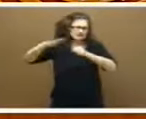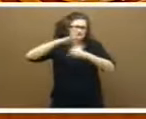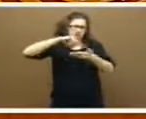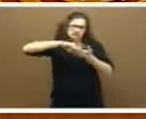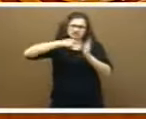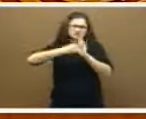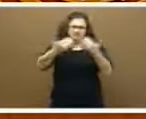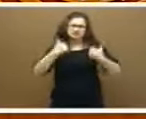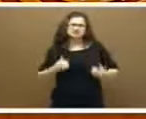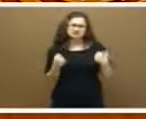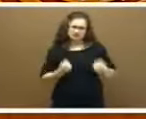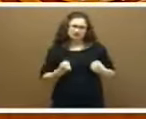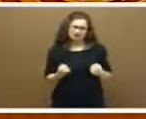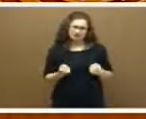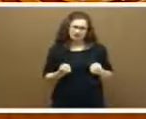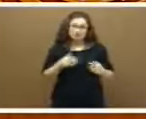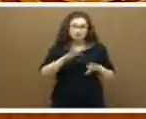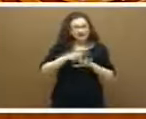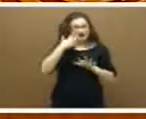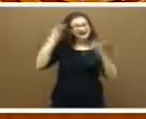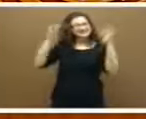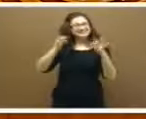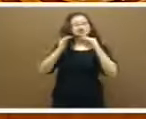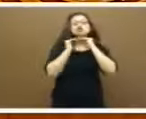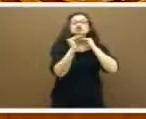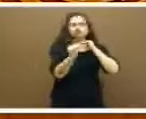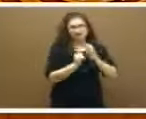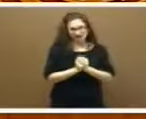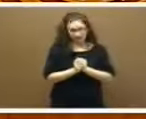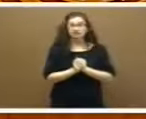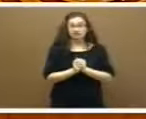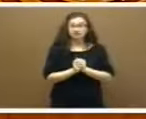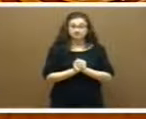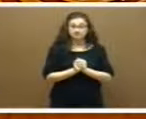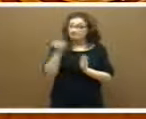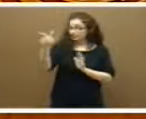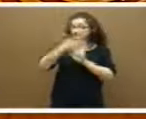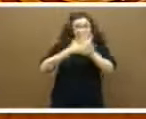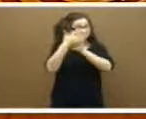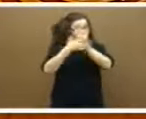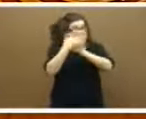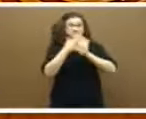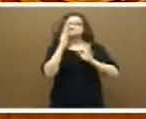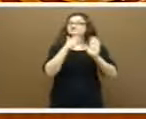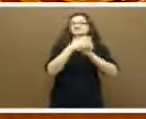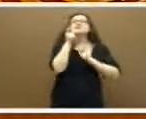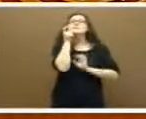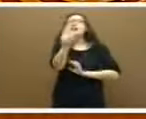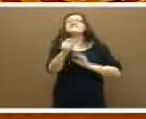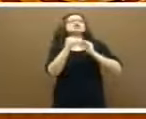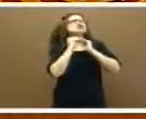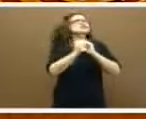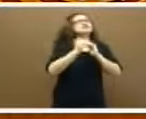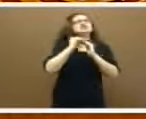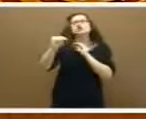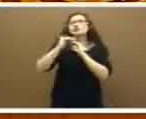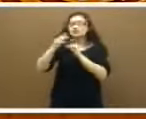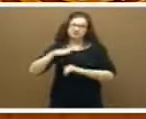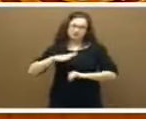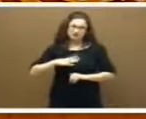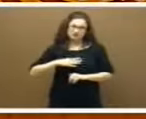para garantizar la sostenibilidad del mismo. Hablamos de, ahora que tanto hablamos de sostenibilidad, escuchen a